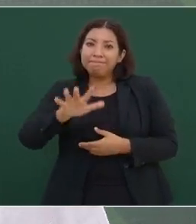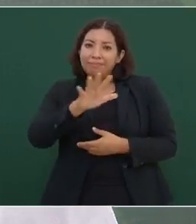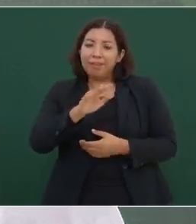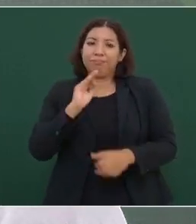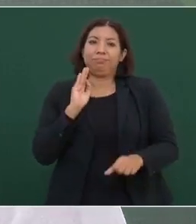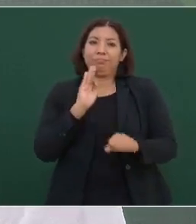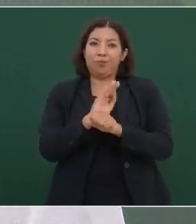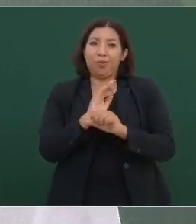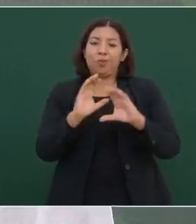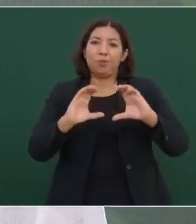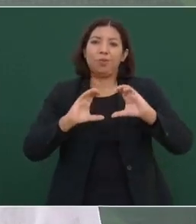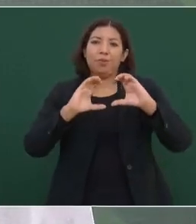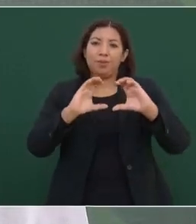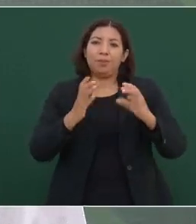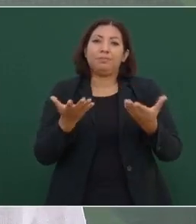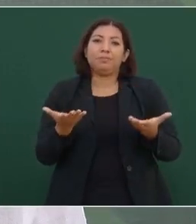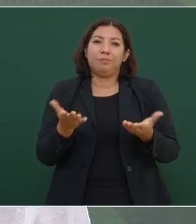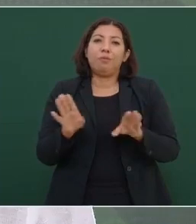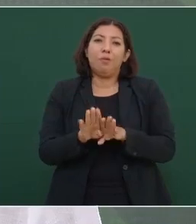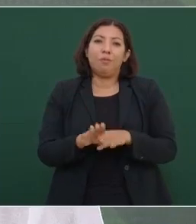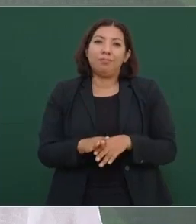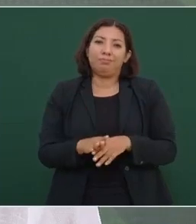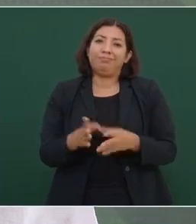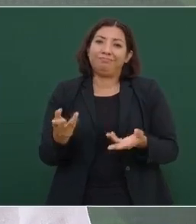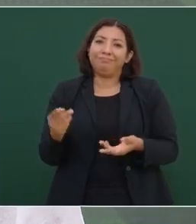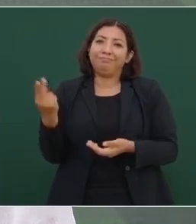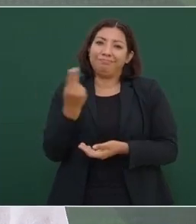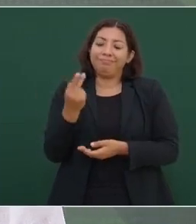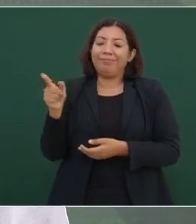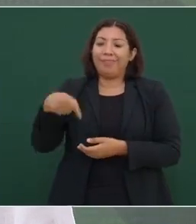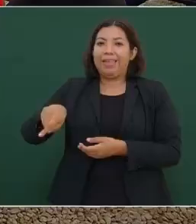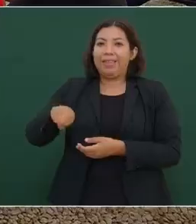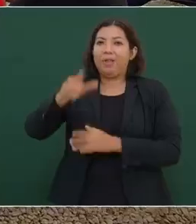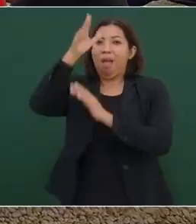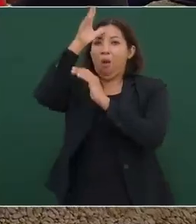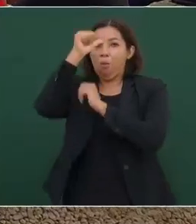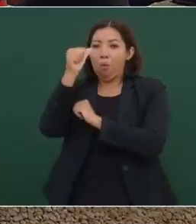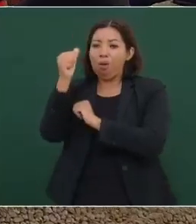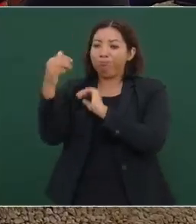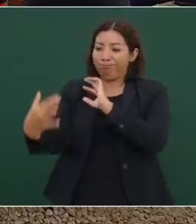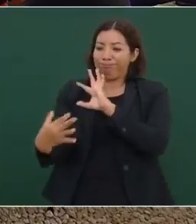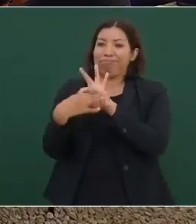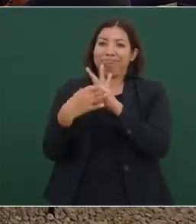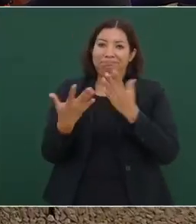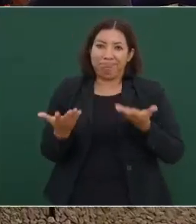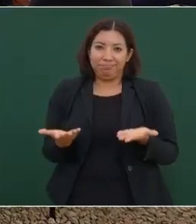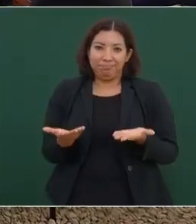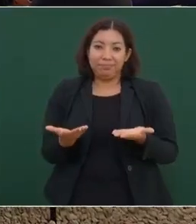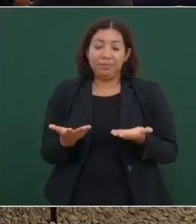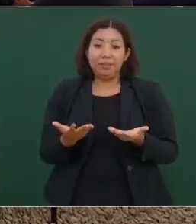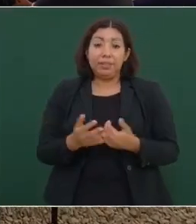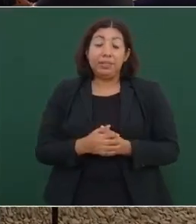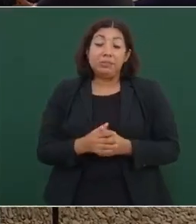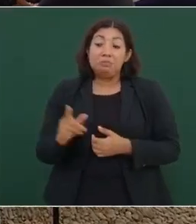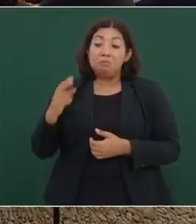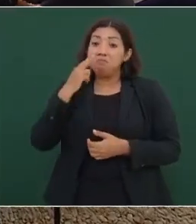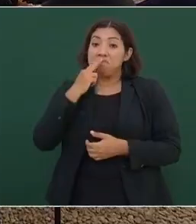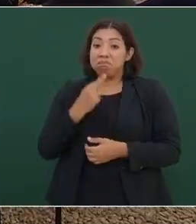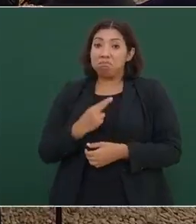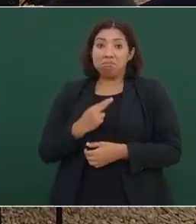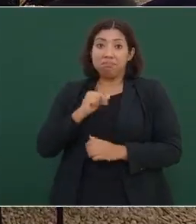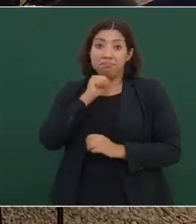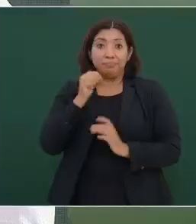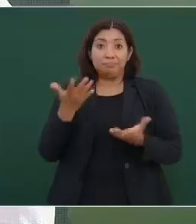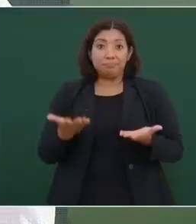que aceptar un acuerdo como el que les estamos proponiendo. Sin embargo, no ha habido respuesta.